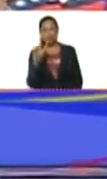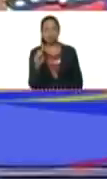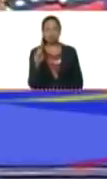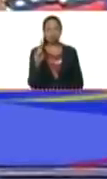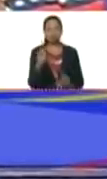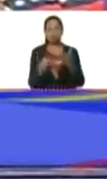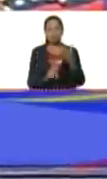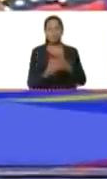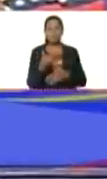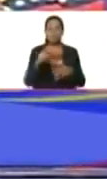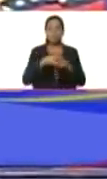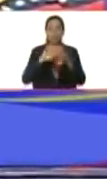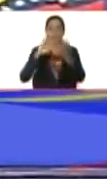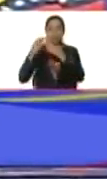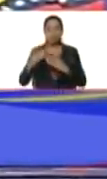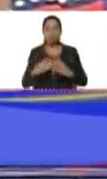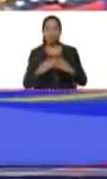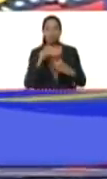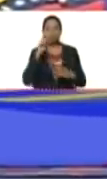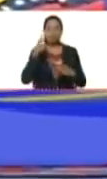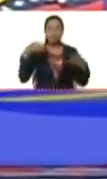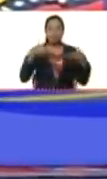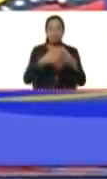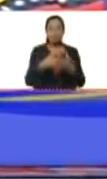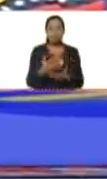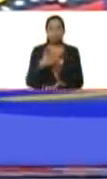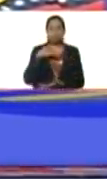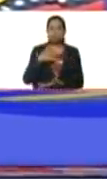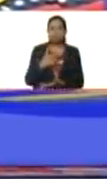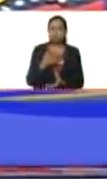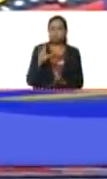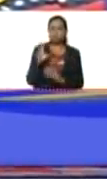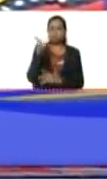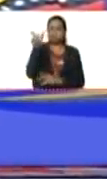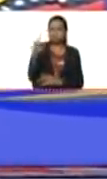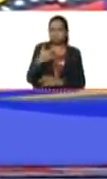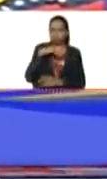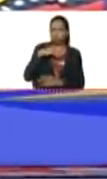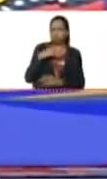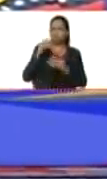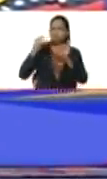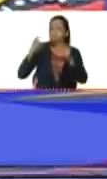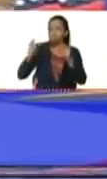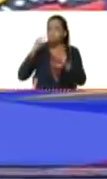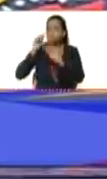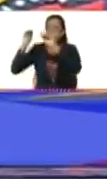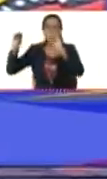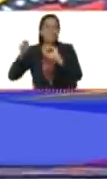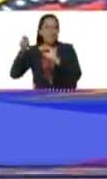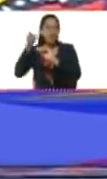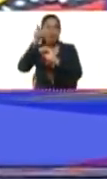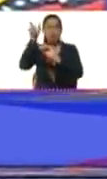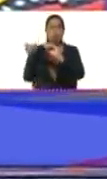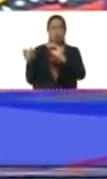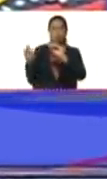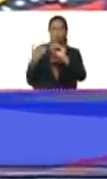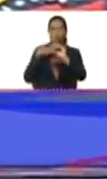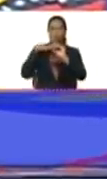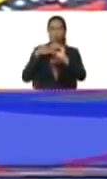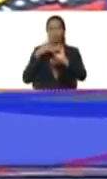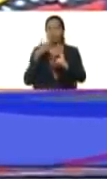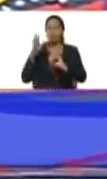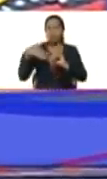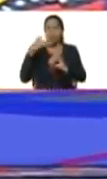comunidades. Donde ustedes vean a un grupo raro o un bicho raro, alerten, porque ese bicho raro pudiera ser uno de